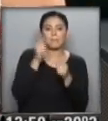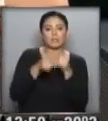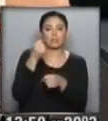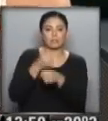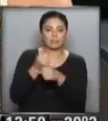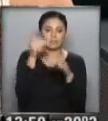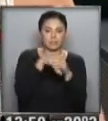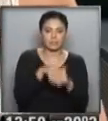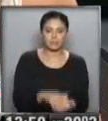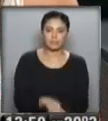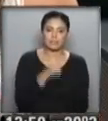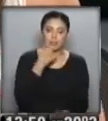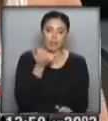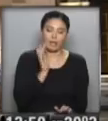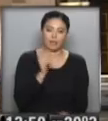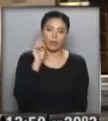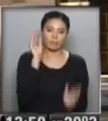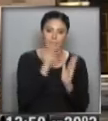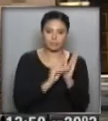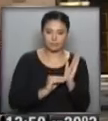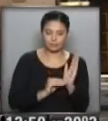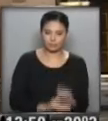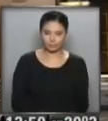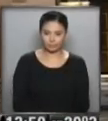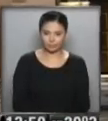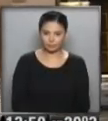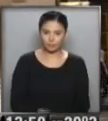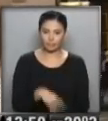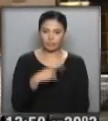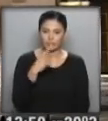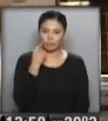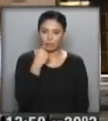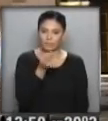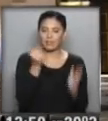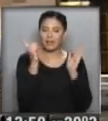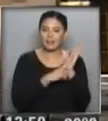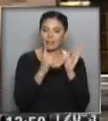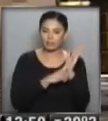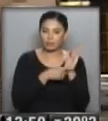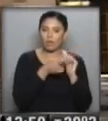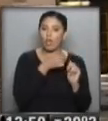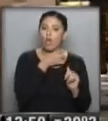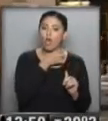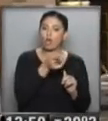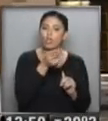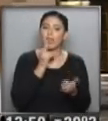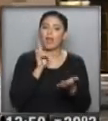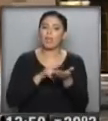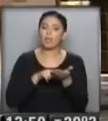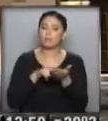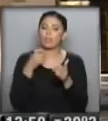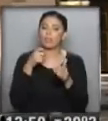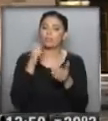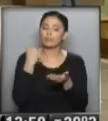si las tienen. Veamos detalles. El registro apunta a combatir la evasión, a